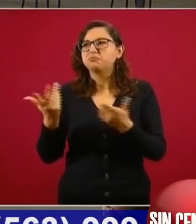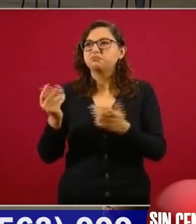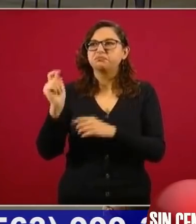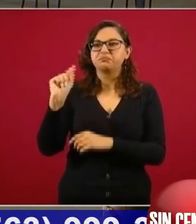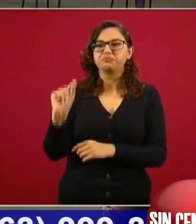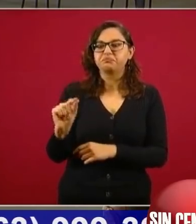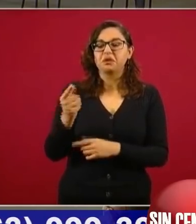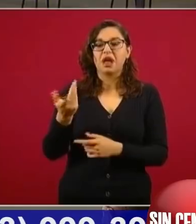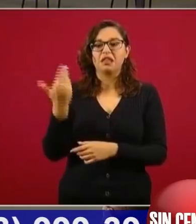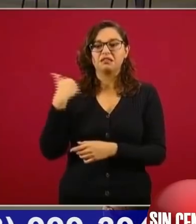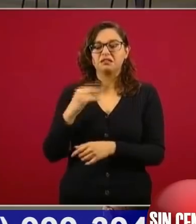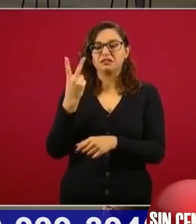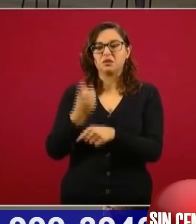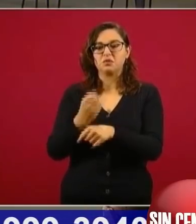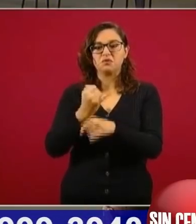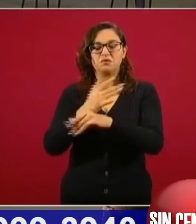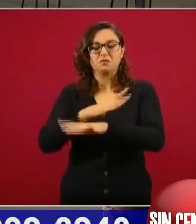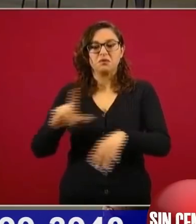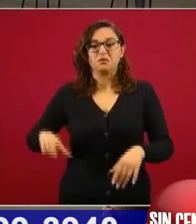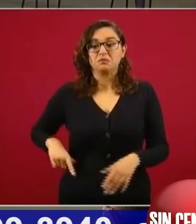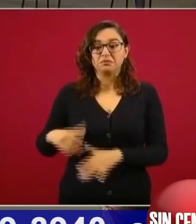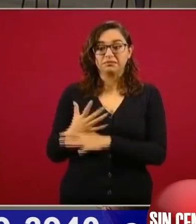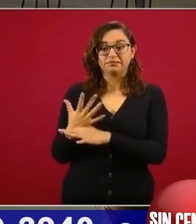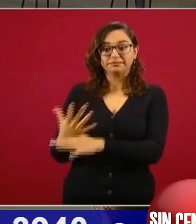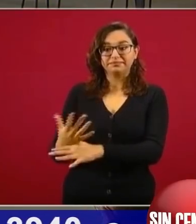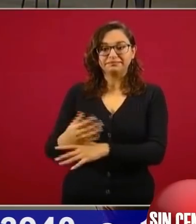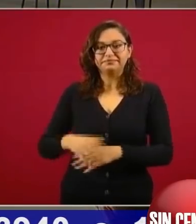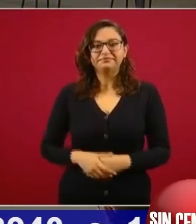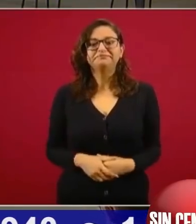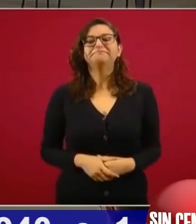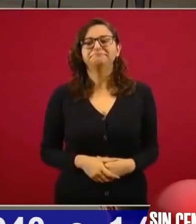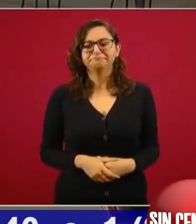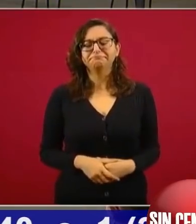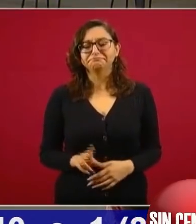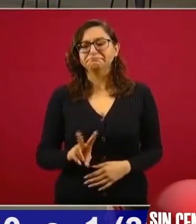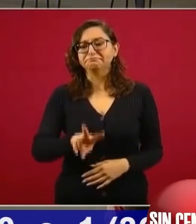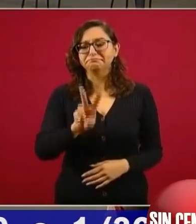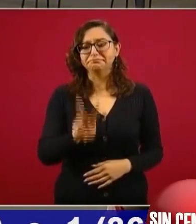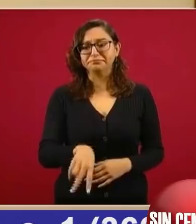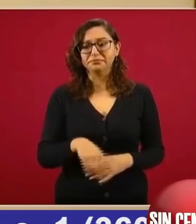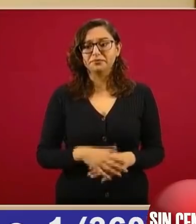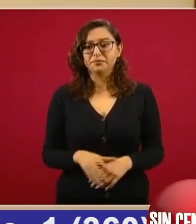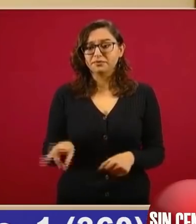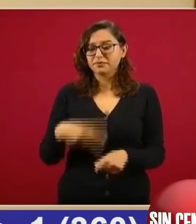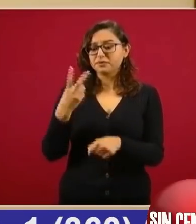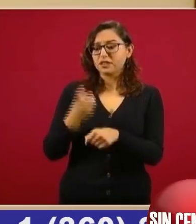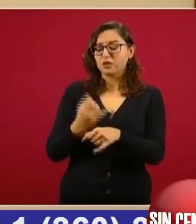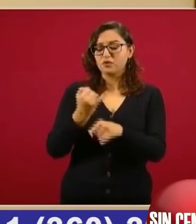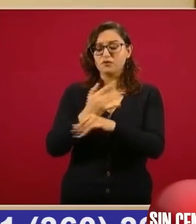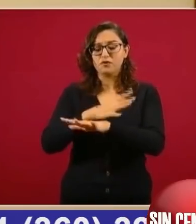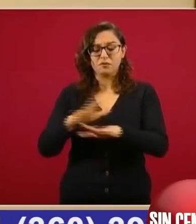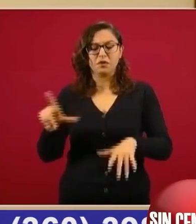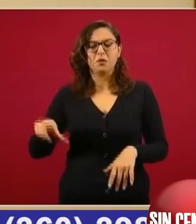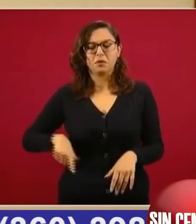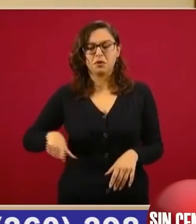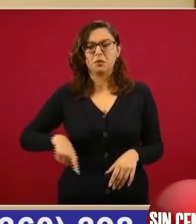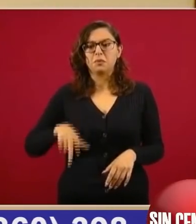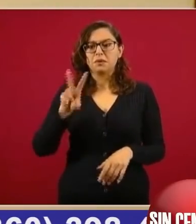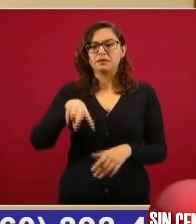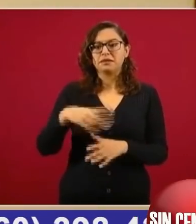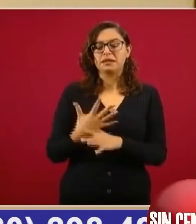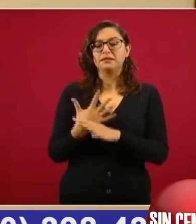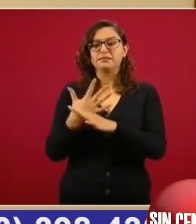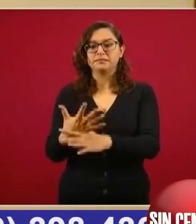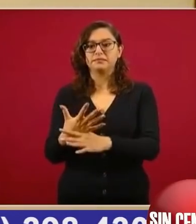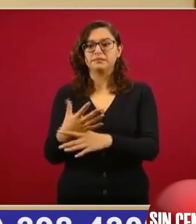informe de gobierno. Aquí quiero comentar a ustedes que efectivamente el segundo informe de gobierno en cuanto a Santa Lucía habla de los estudios